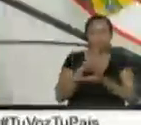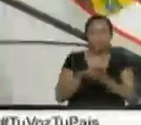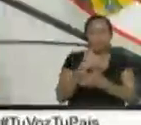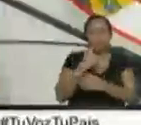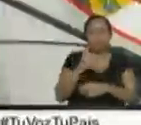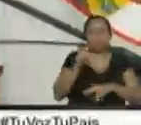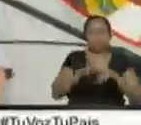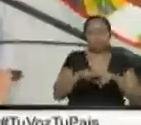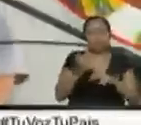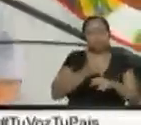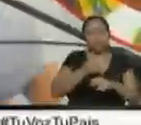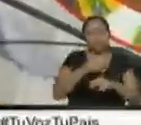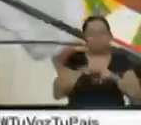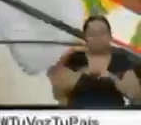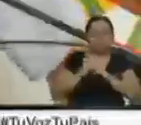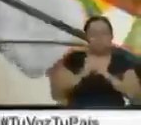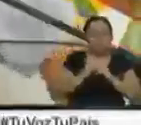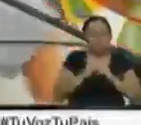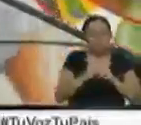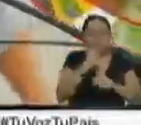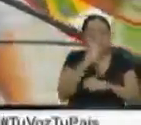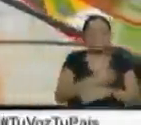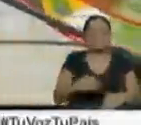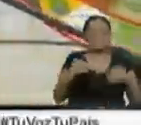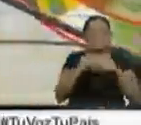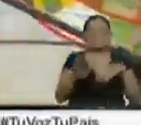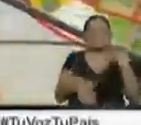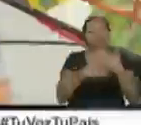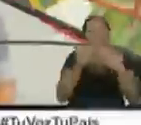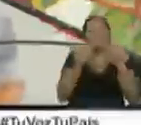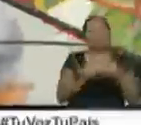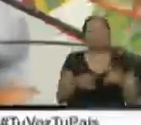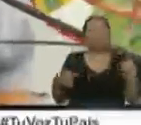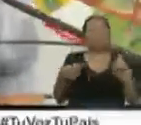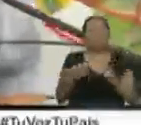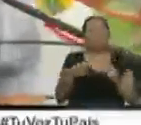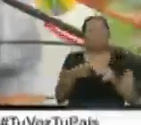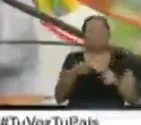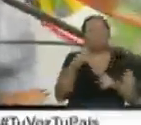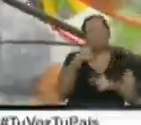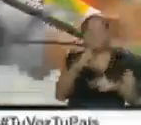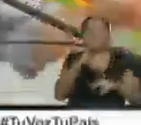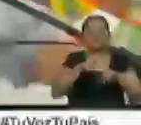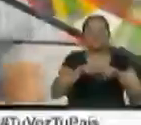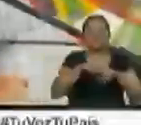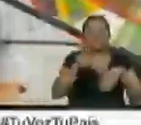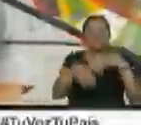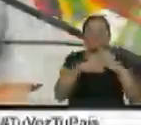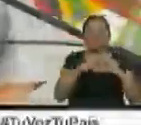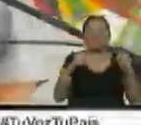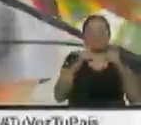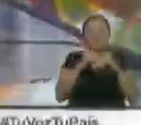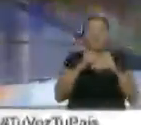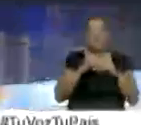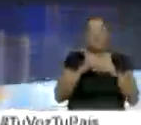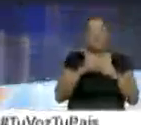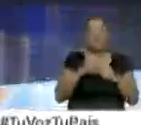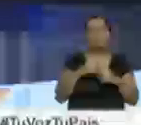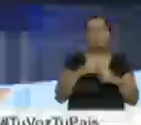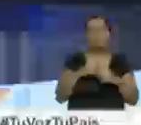llevar su propio pupitre. Uno llegaba con el pupitre y decía, quiero un cupo en la escuela. Y decía, ¿tiene pupitre? Sí, ya bueno, quédese.